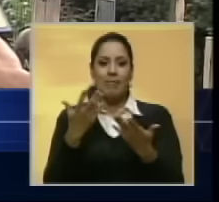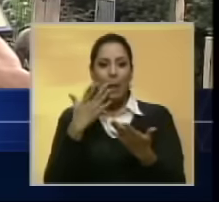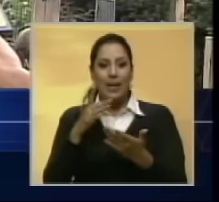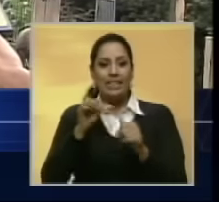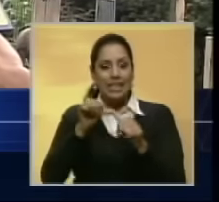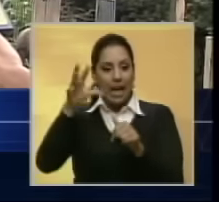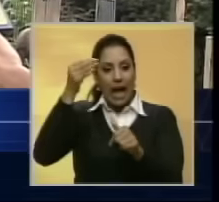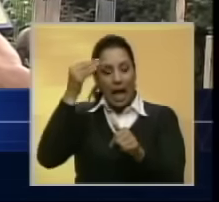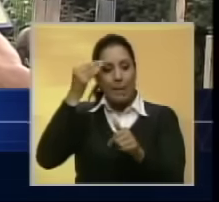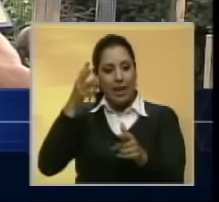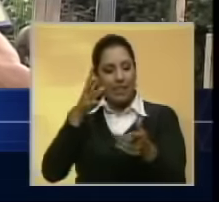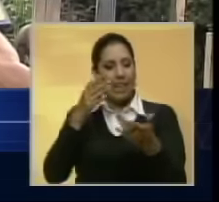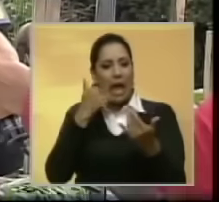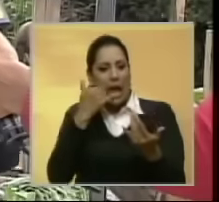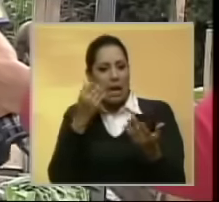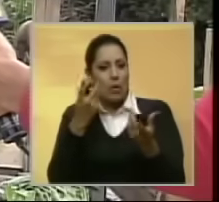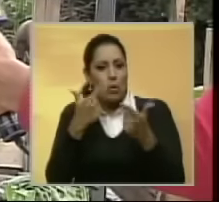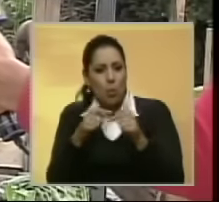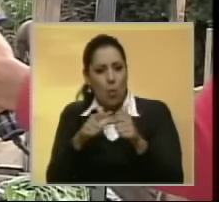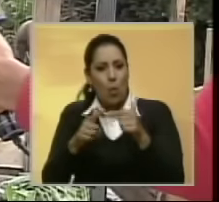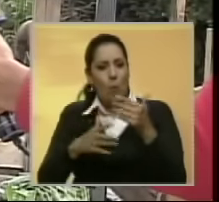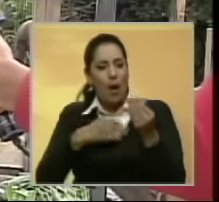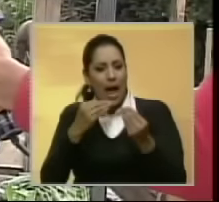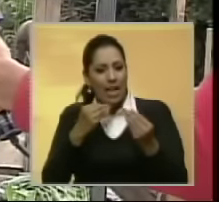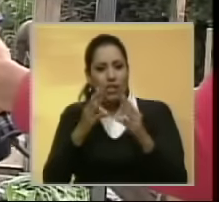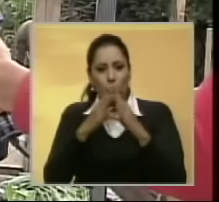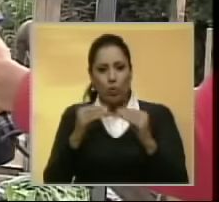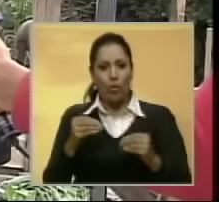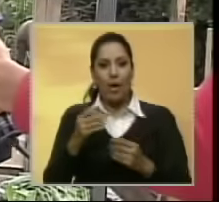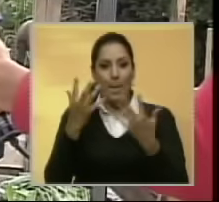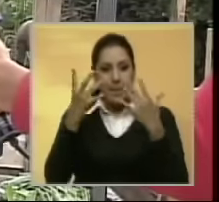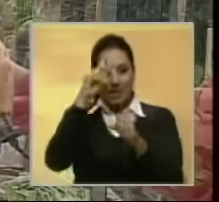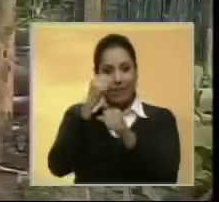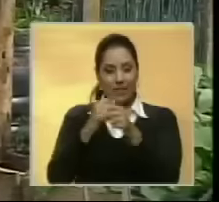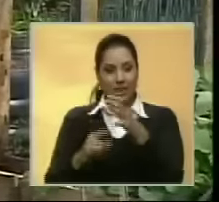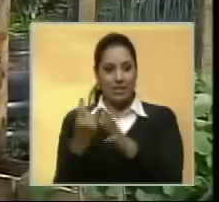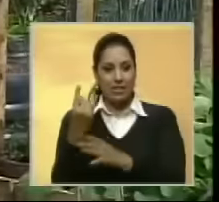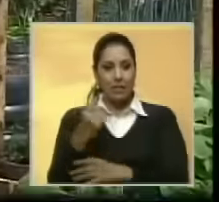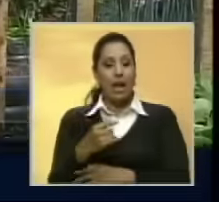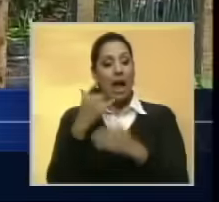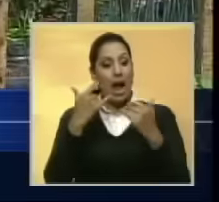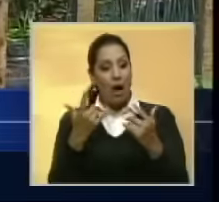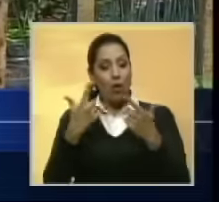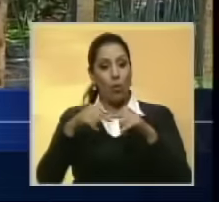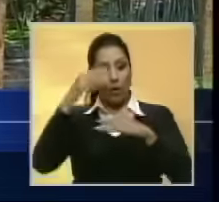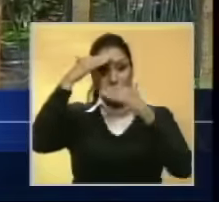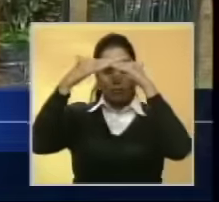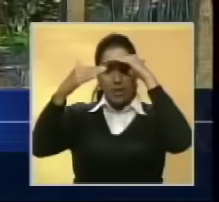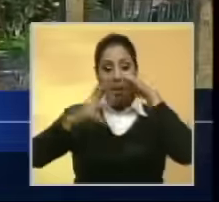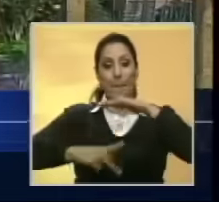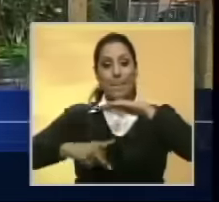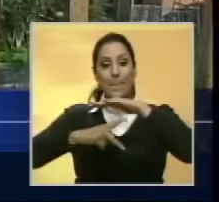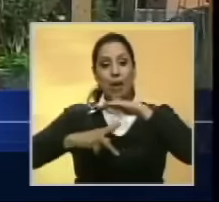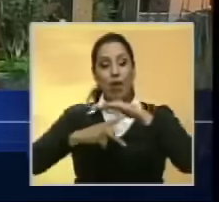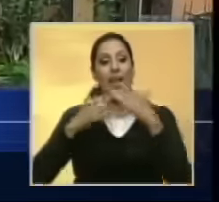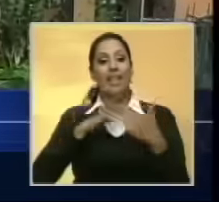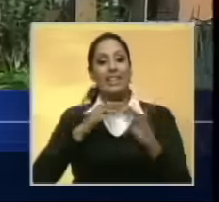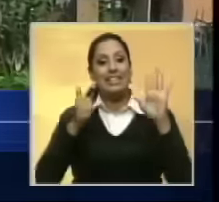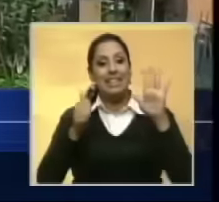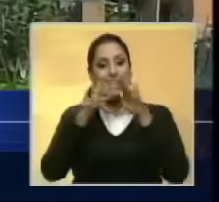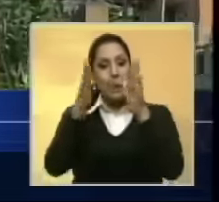siguiendo los pasos se puede hacer todo esto, manos a la siembra. Hasta ahora en la platabanda de este preescolar han instalado 6